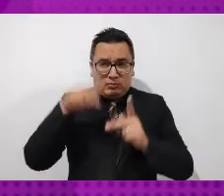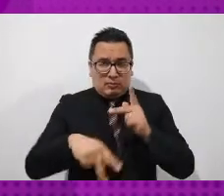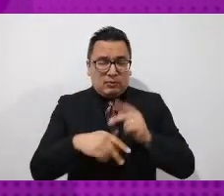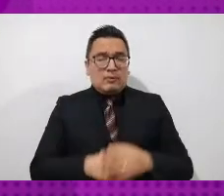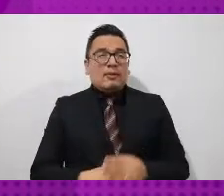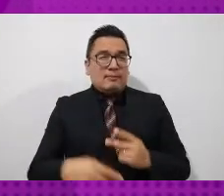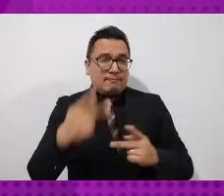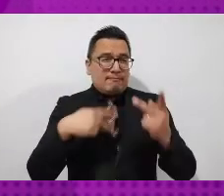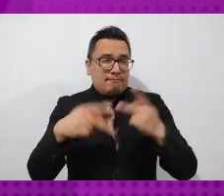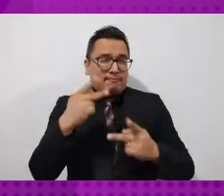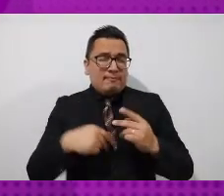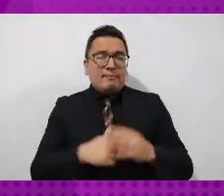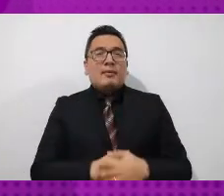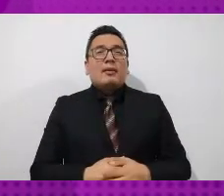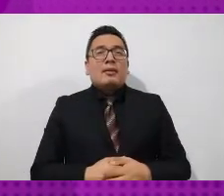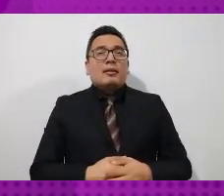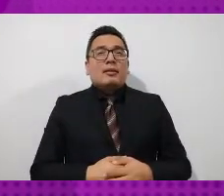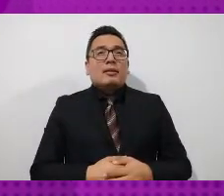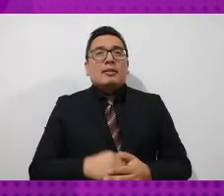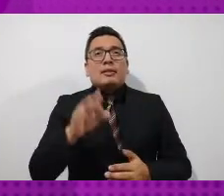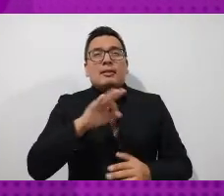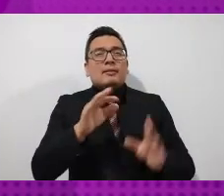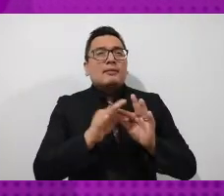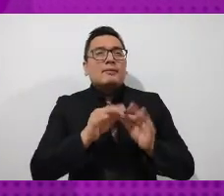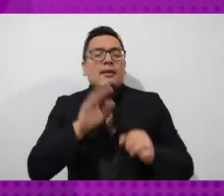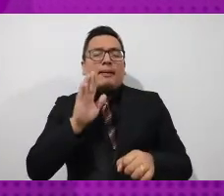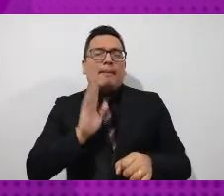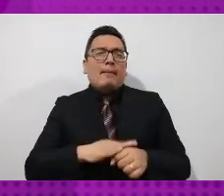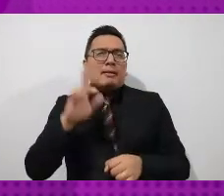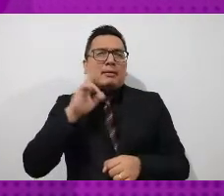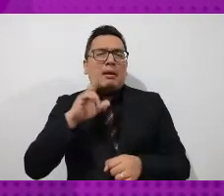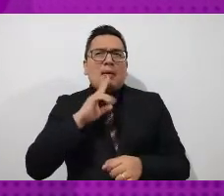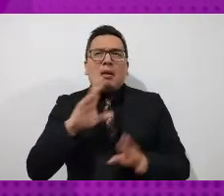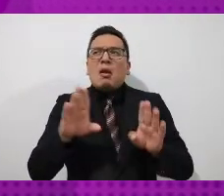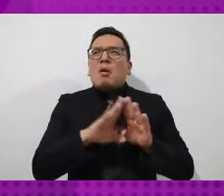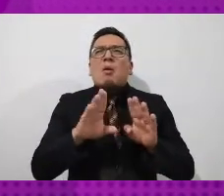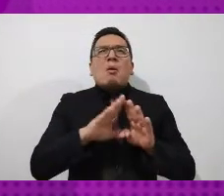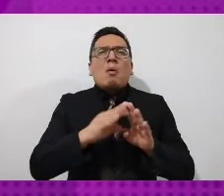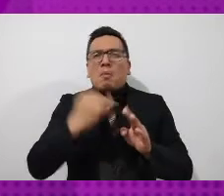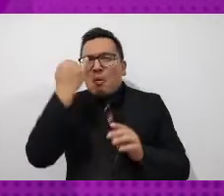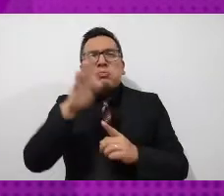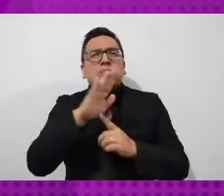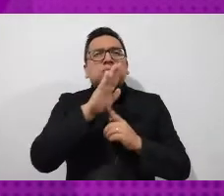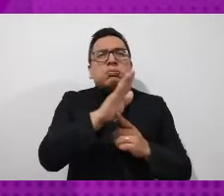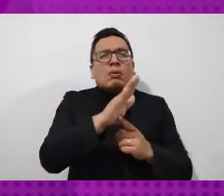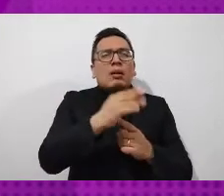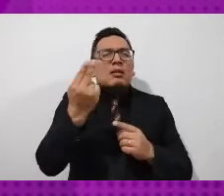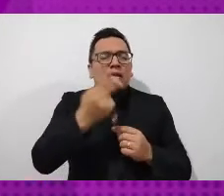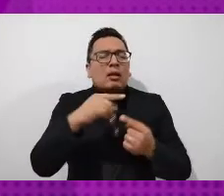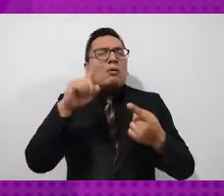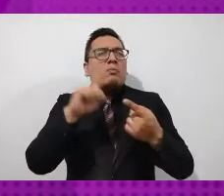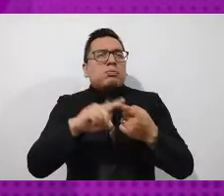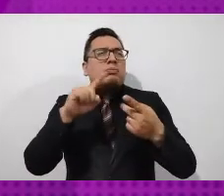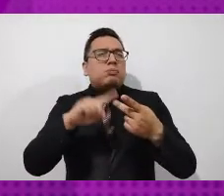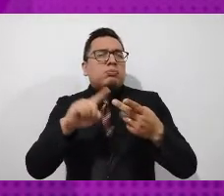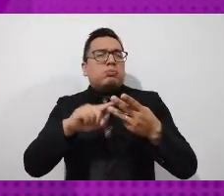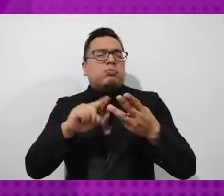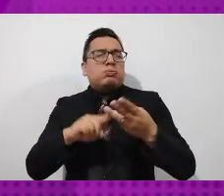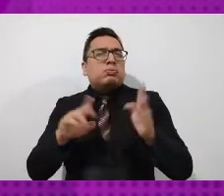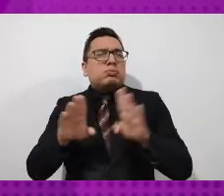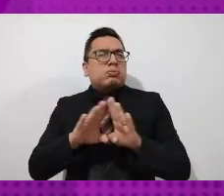pausa. Regresando, pudiéramos hablar de cuál es el proceso, cuáles son las etapas que se tienen que ir cumpliendo para que se dé